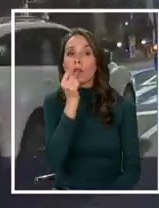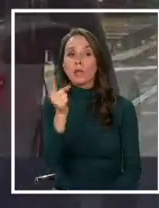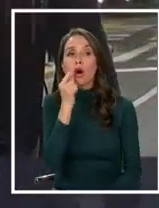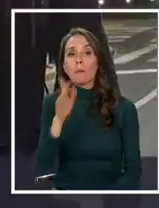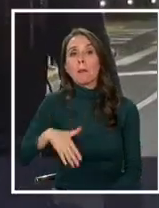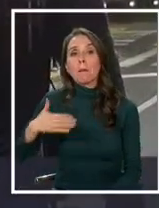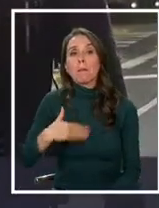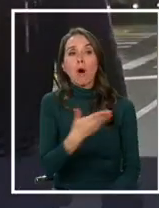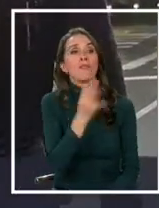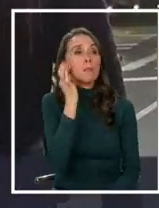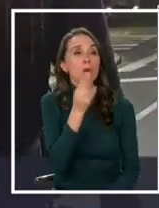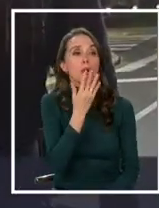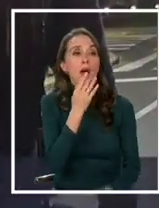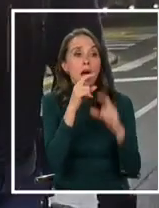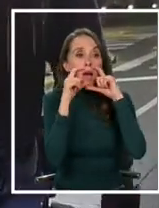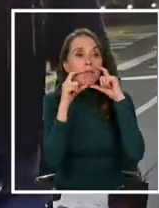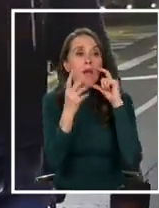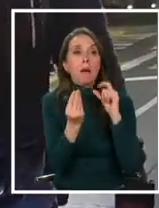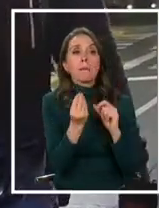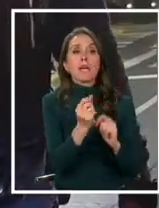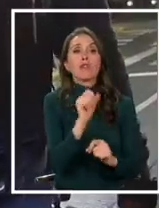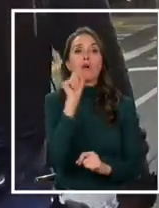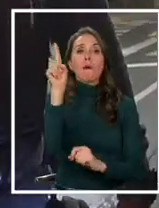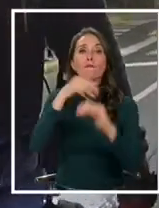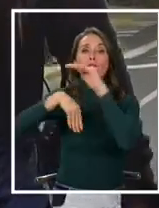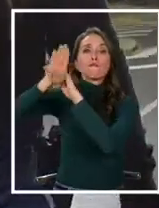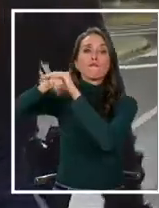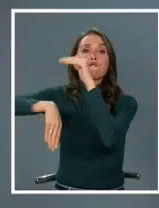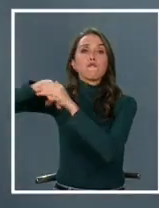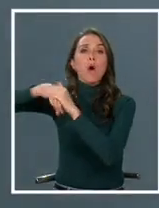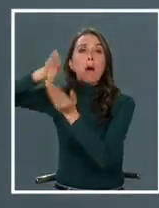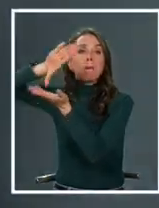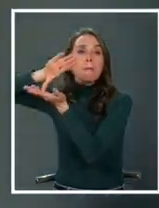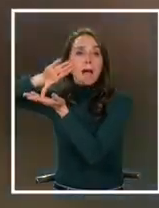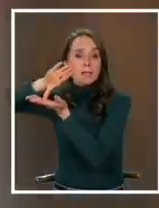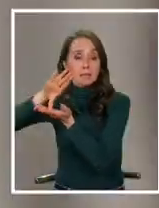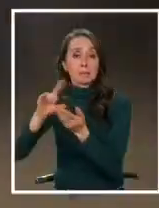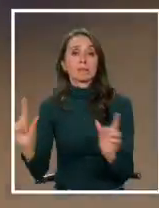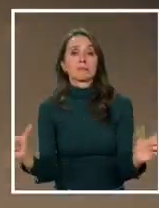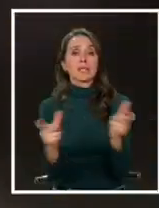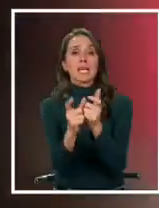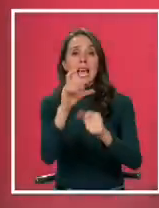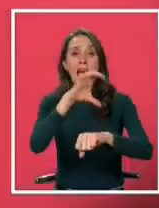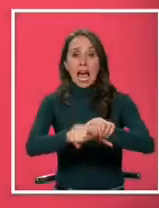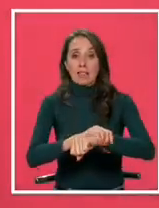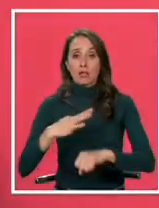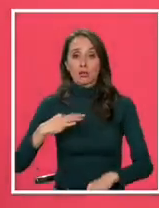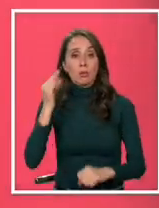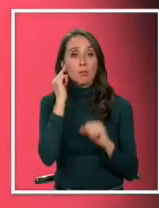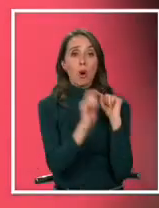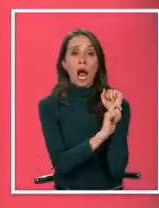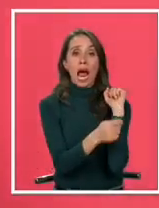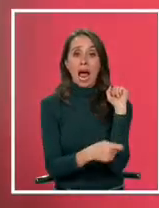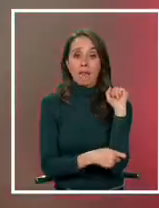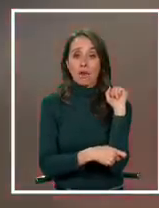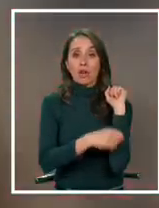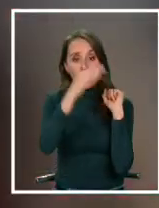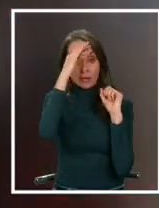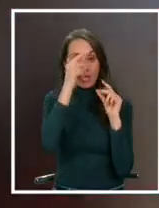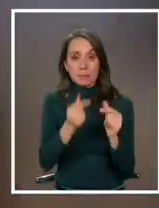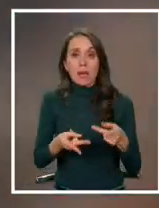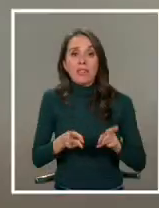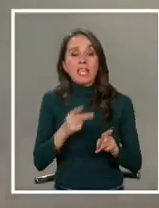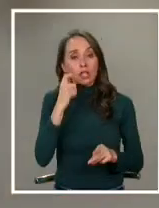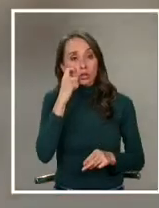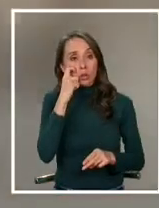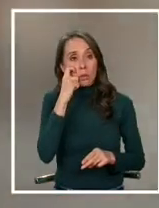un es que me queer el atraco terminó en una detención ciudadana que según la profesional especialista en Derechos